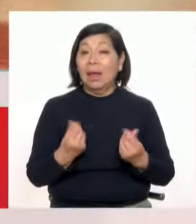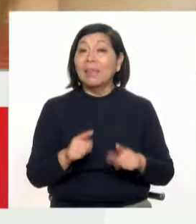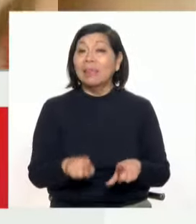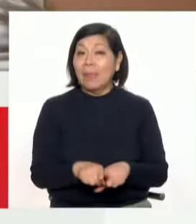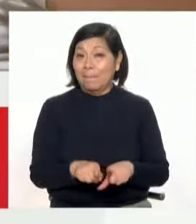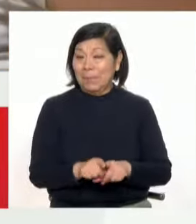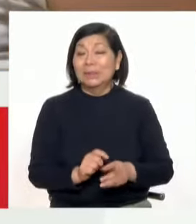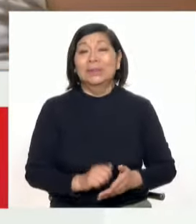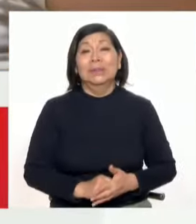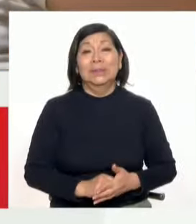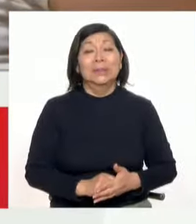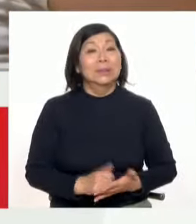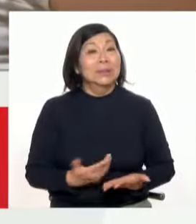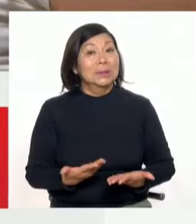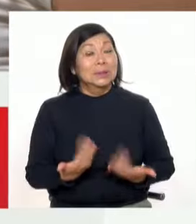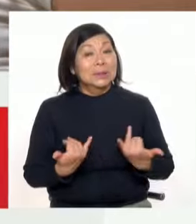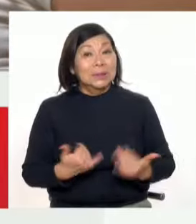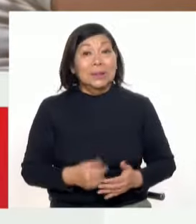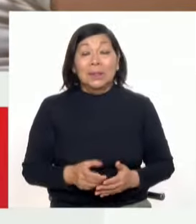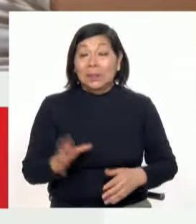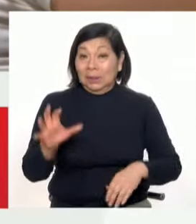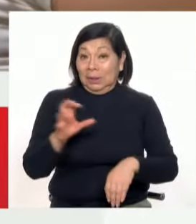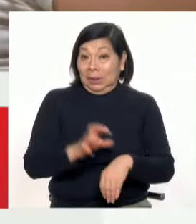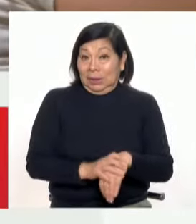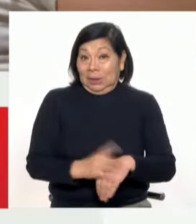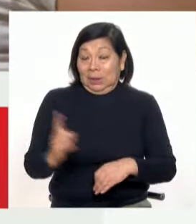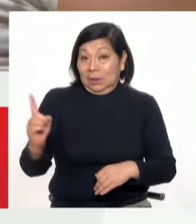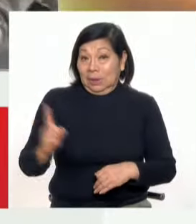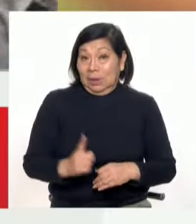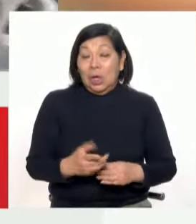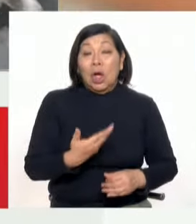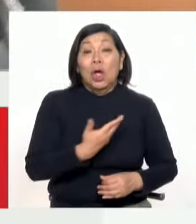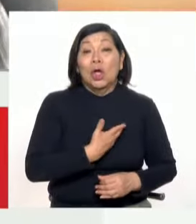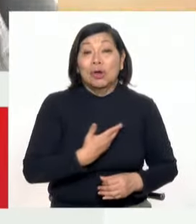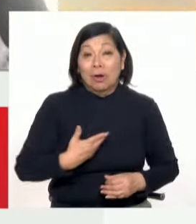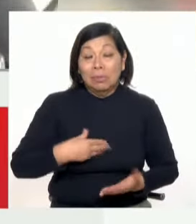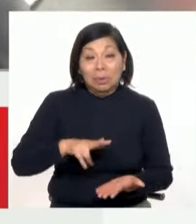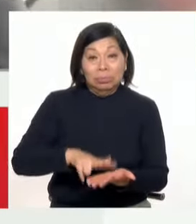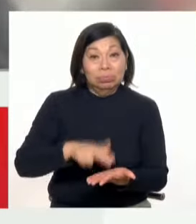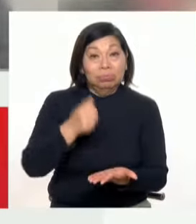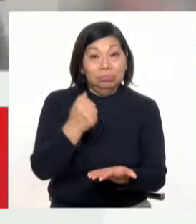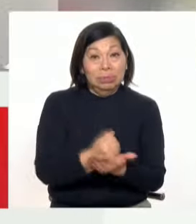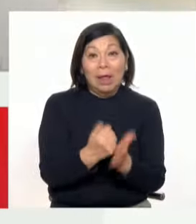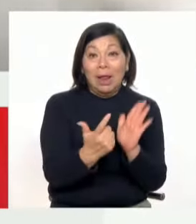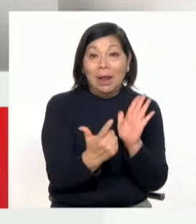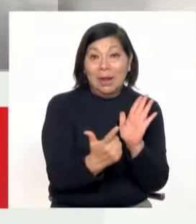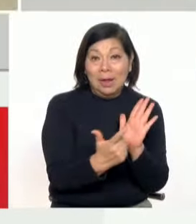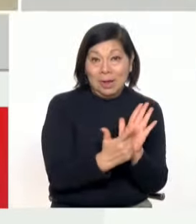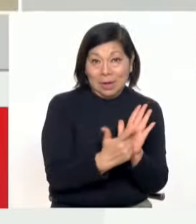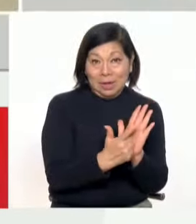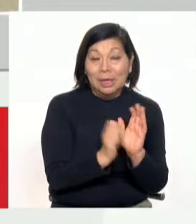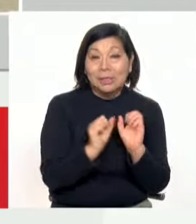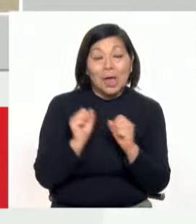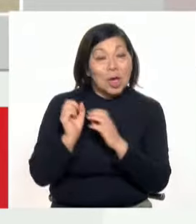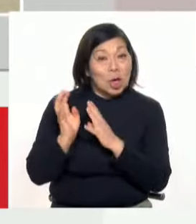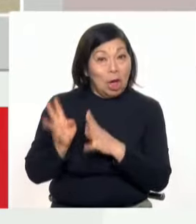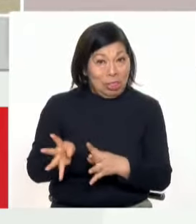pues, Alex, que esta captura ocurre luego de que el gobierno aprobara un decreto legislativo que